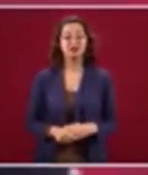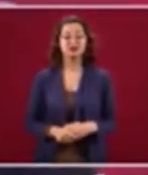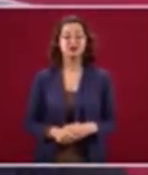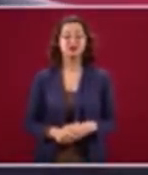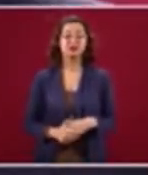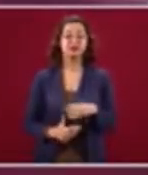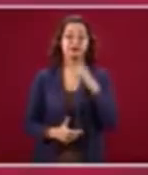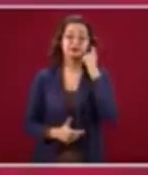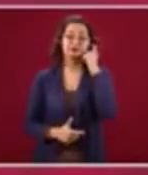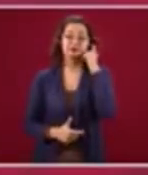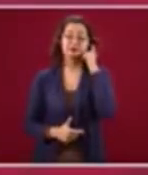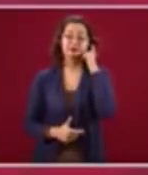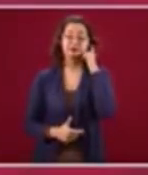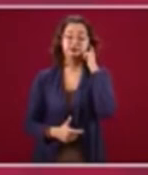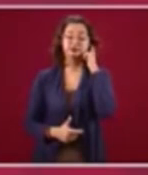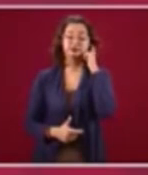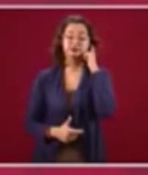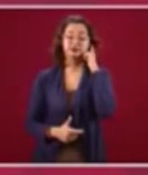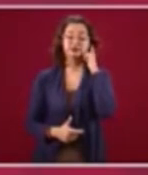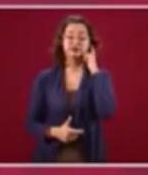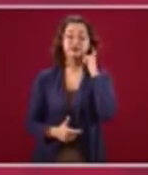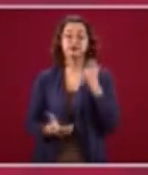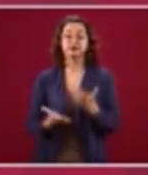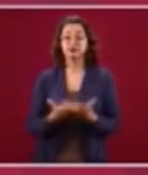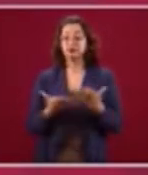Entonces, se molestan,